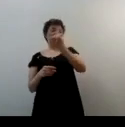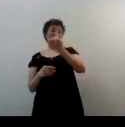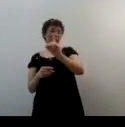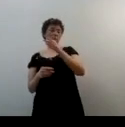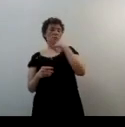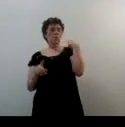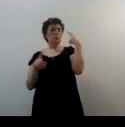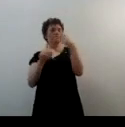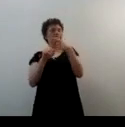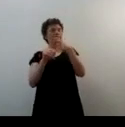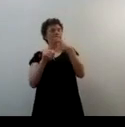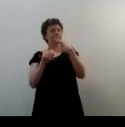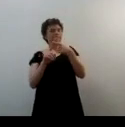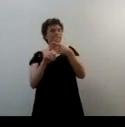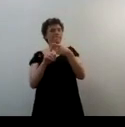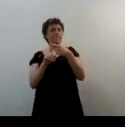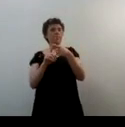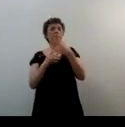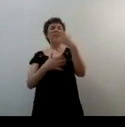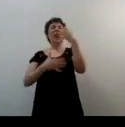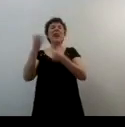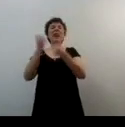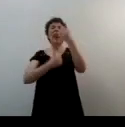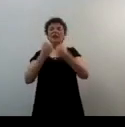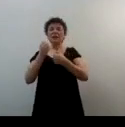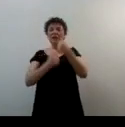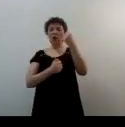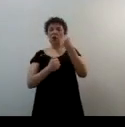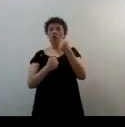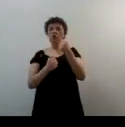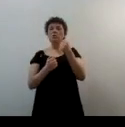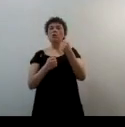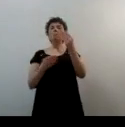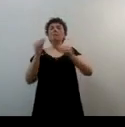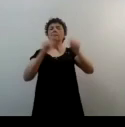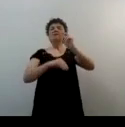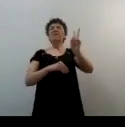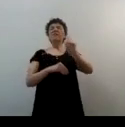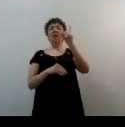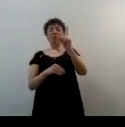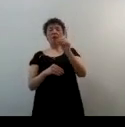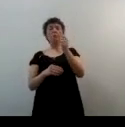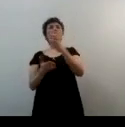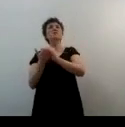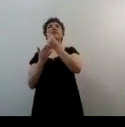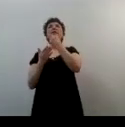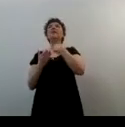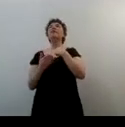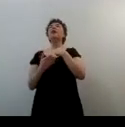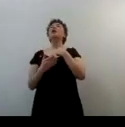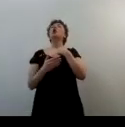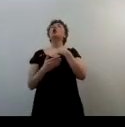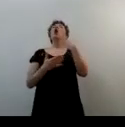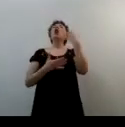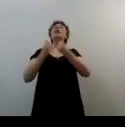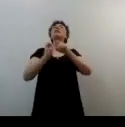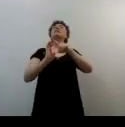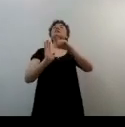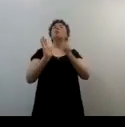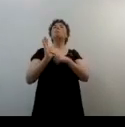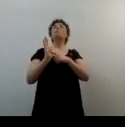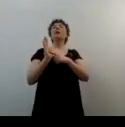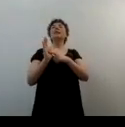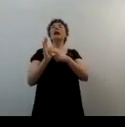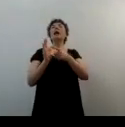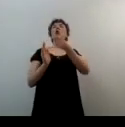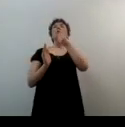mucho en lácteos enriquecidos. Y claro, muchas veces os dirán, no quitéis la leche entera porque tiene vitamina D. Pues la